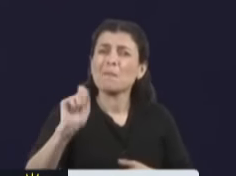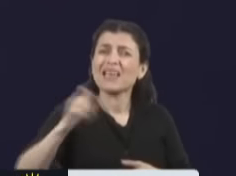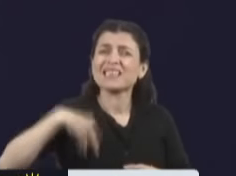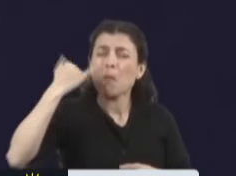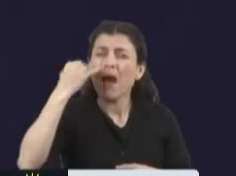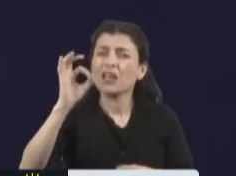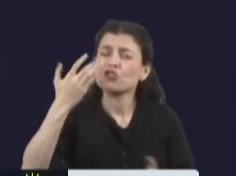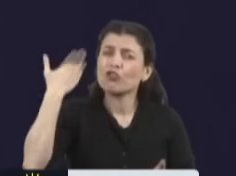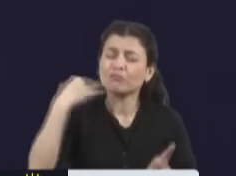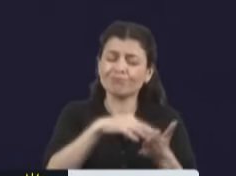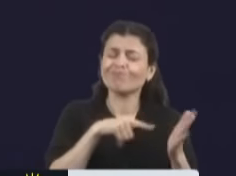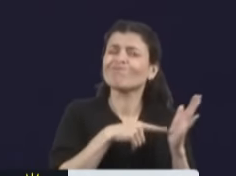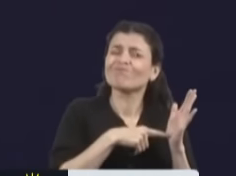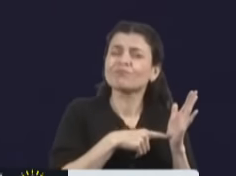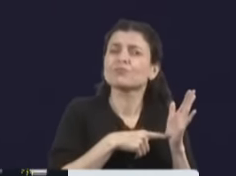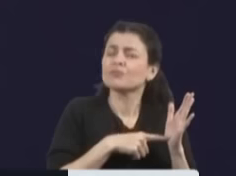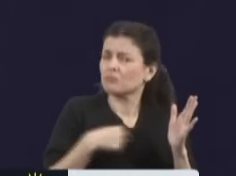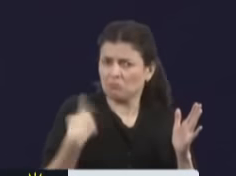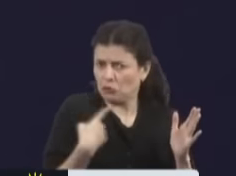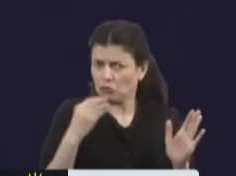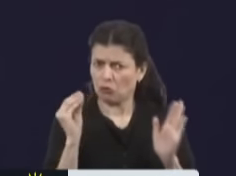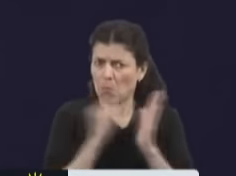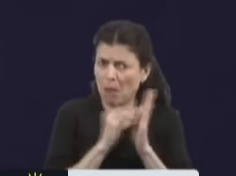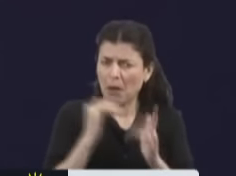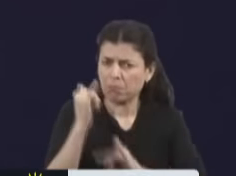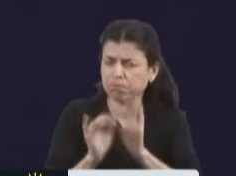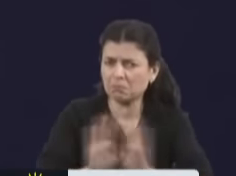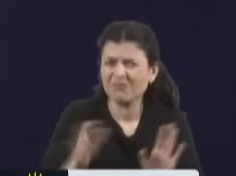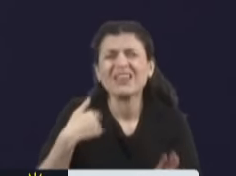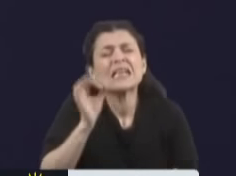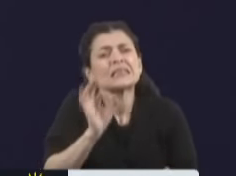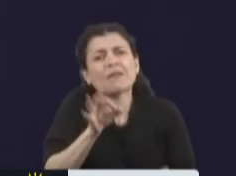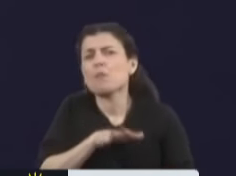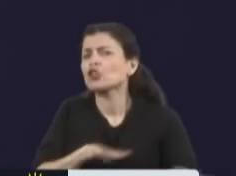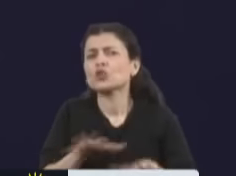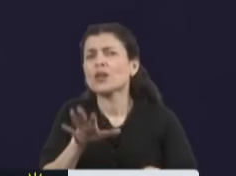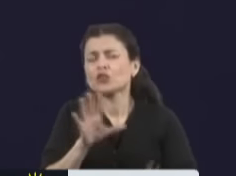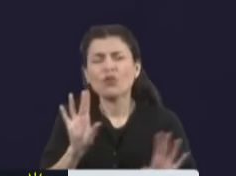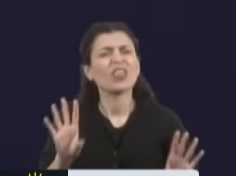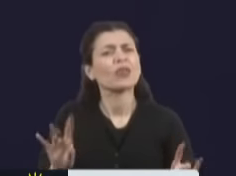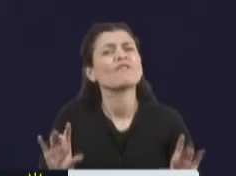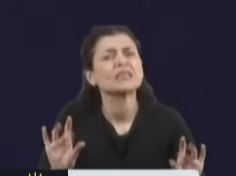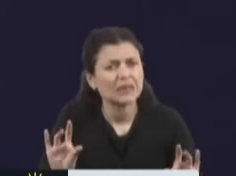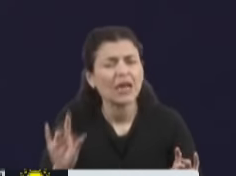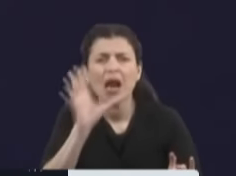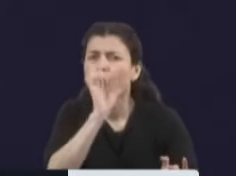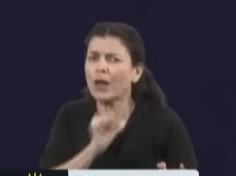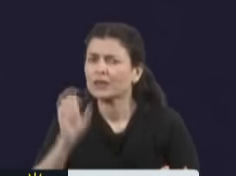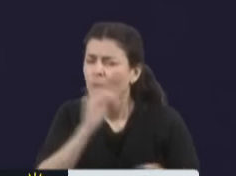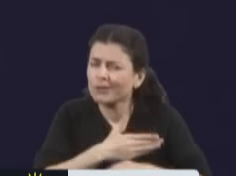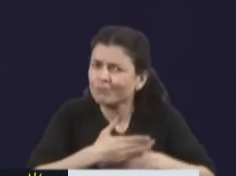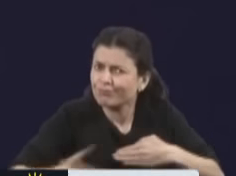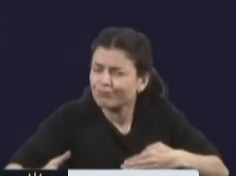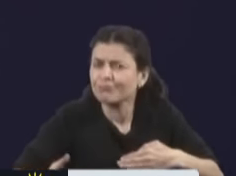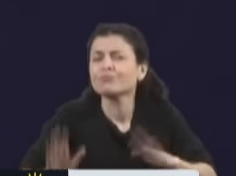no tenemos mucho para para agregar digamos sabíamos que íbamos a pasar momentos complejos eh